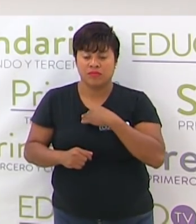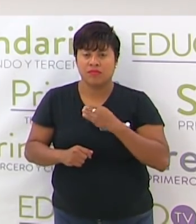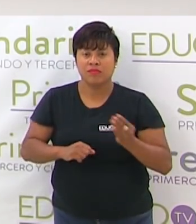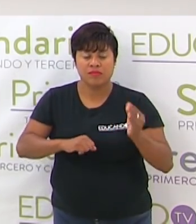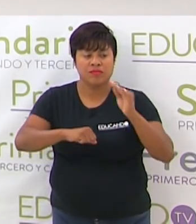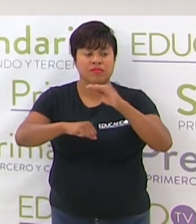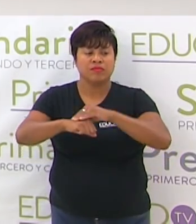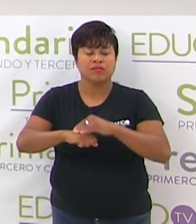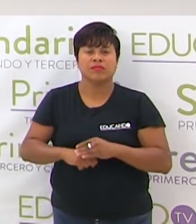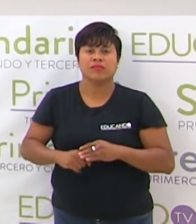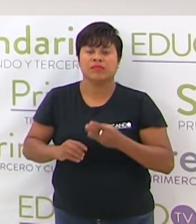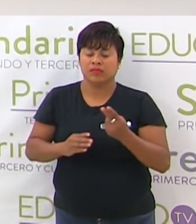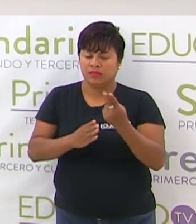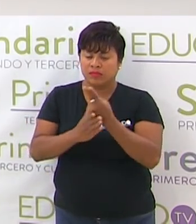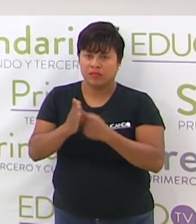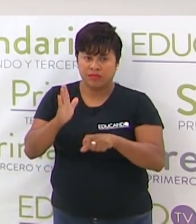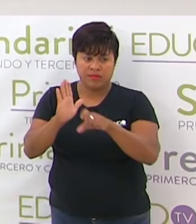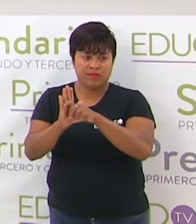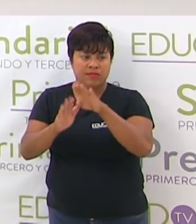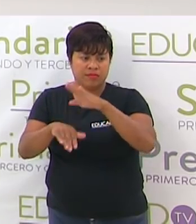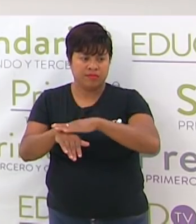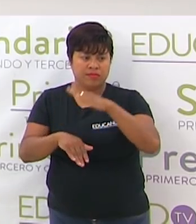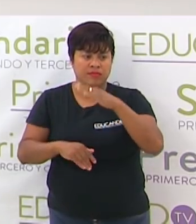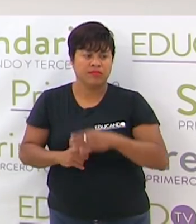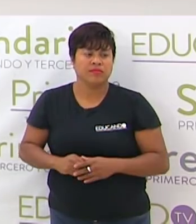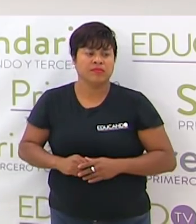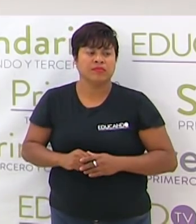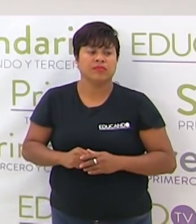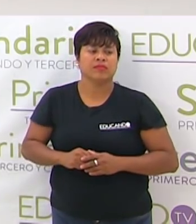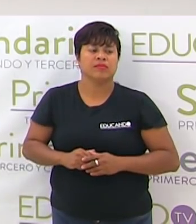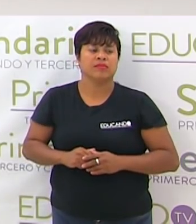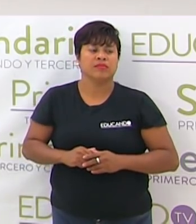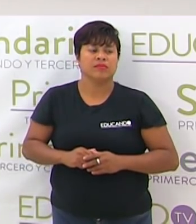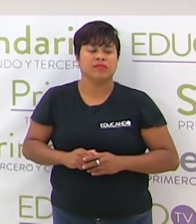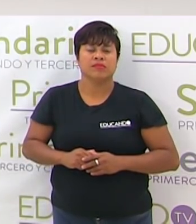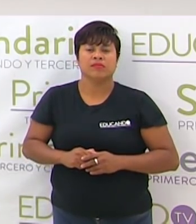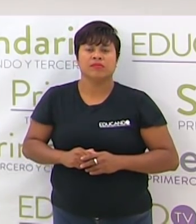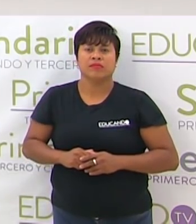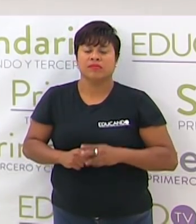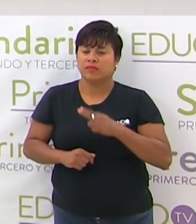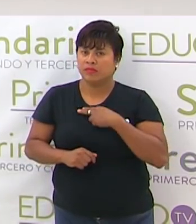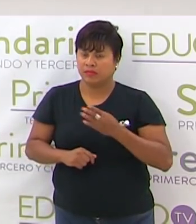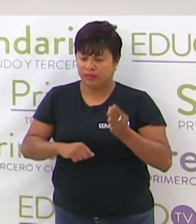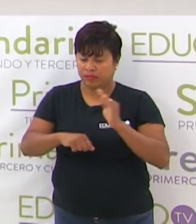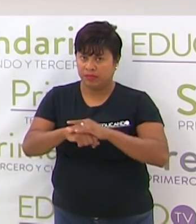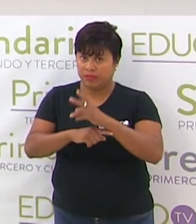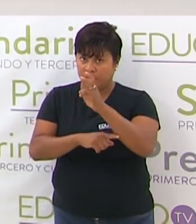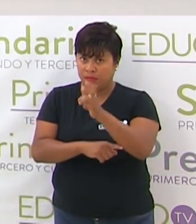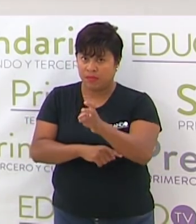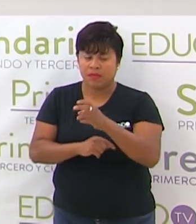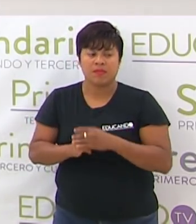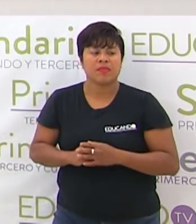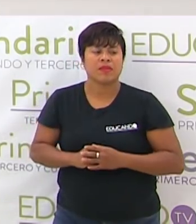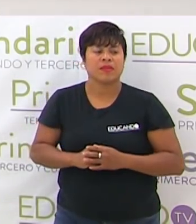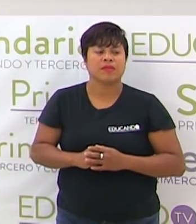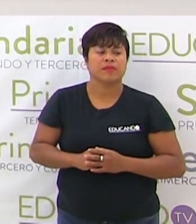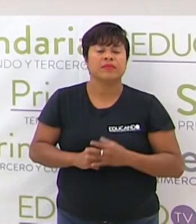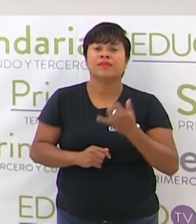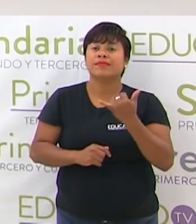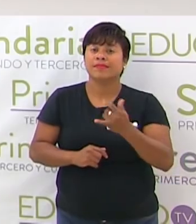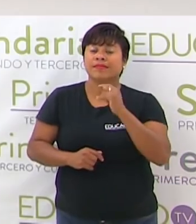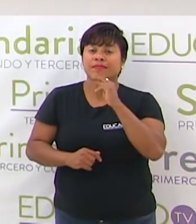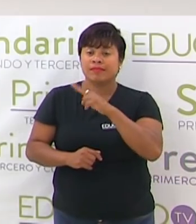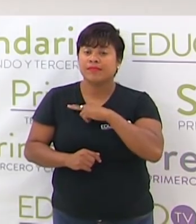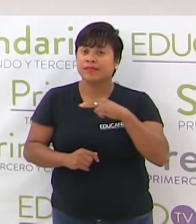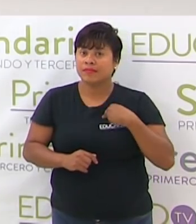anexar una figura más. Vamos a ponerla por acá. Y